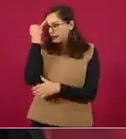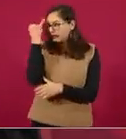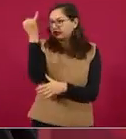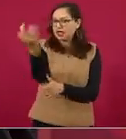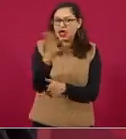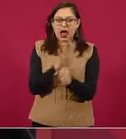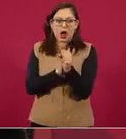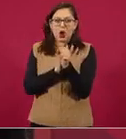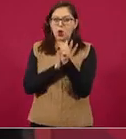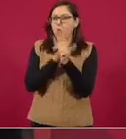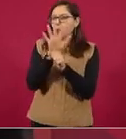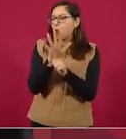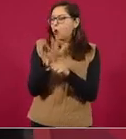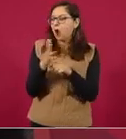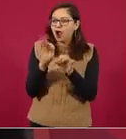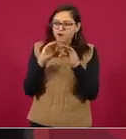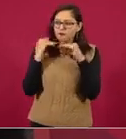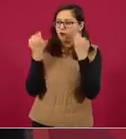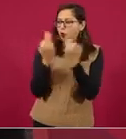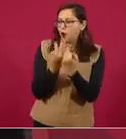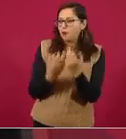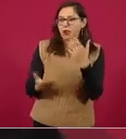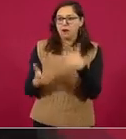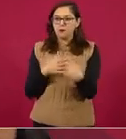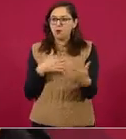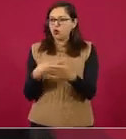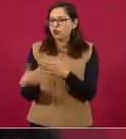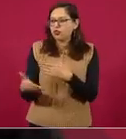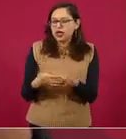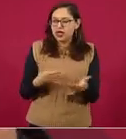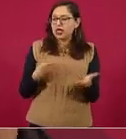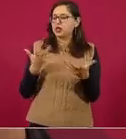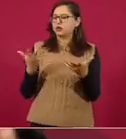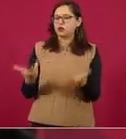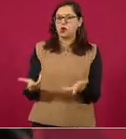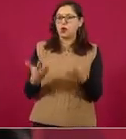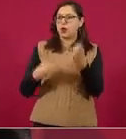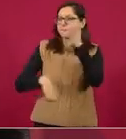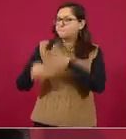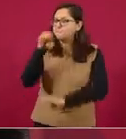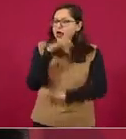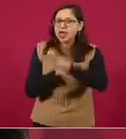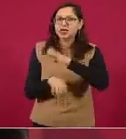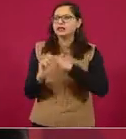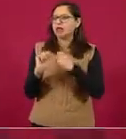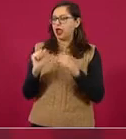¿Cuáles son sus creaciones? ¿Cuáles fueron las empresas